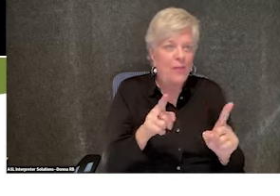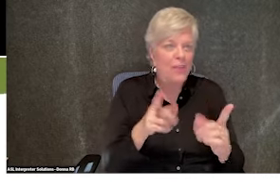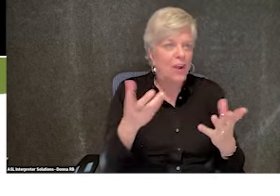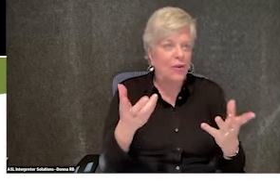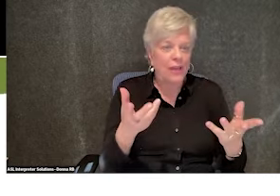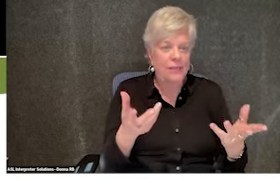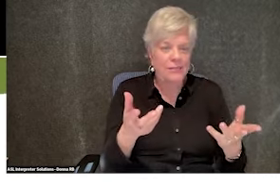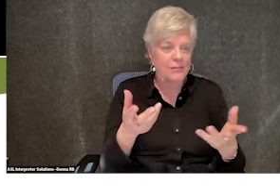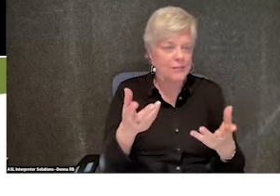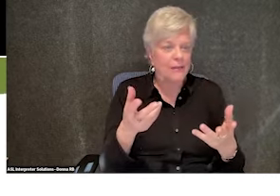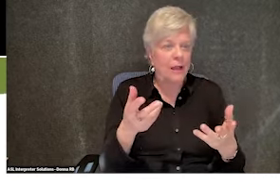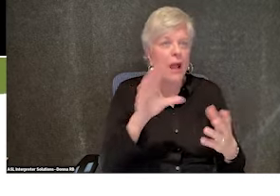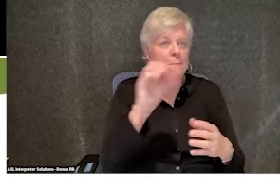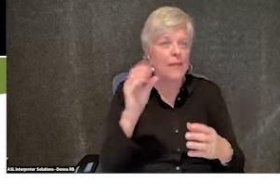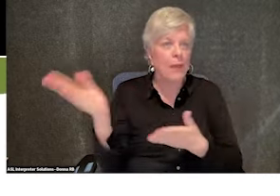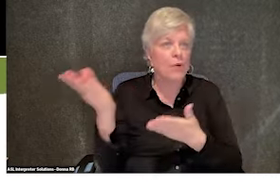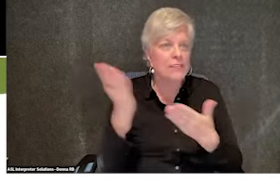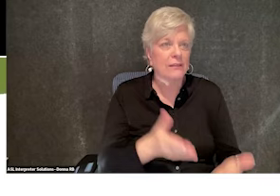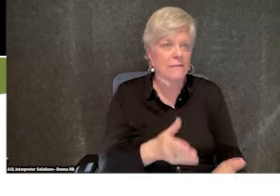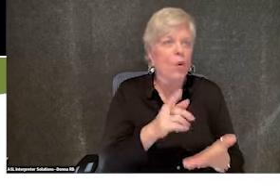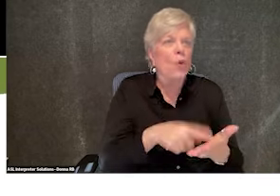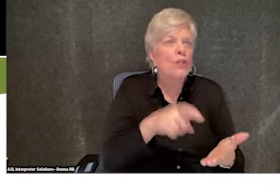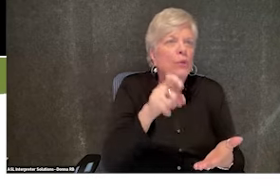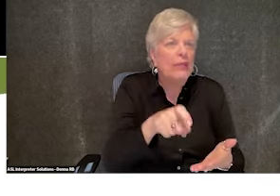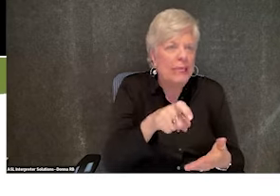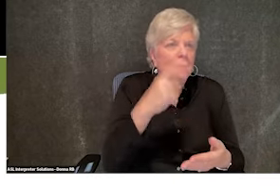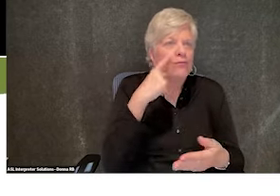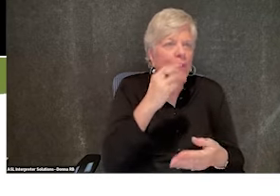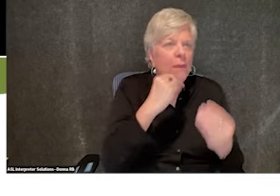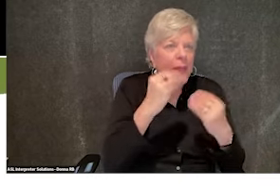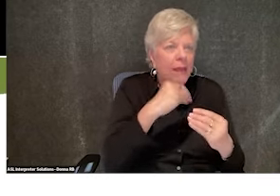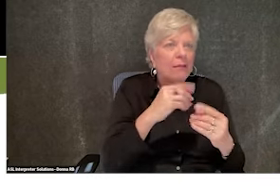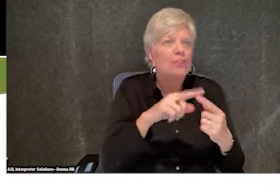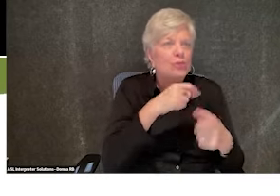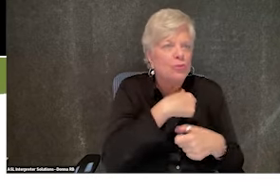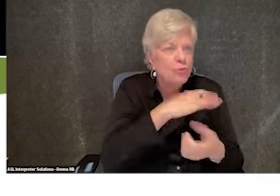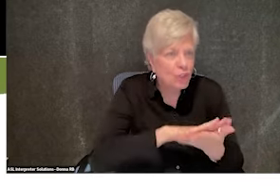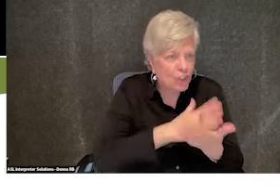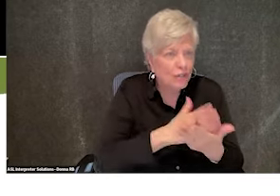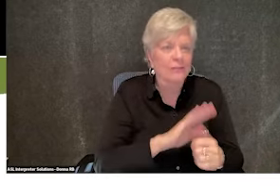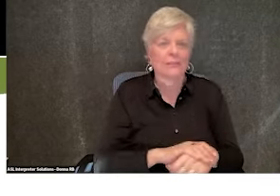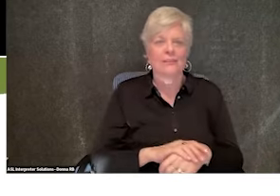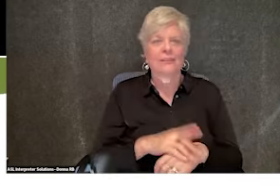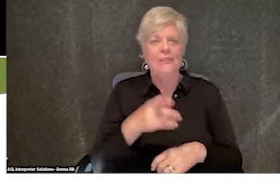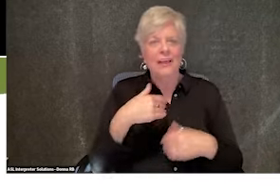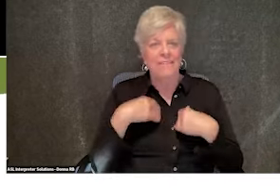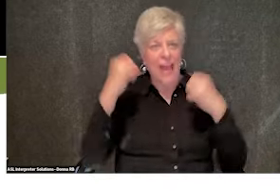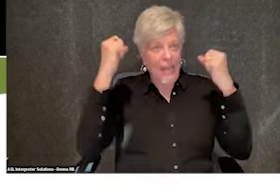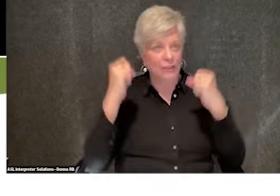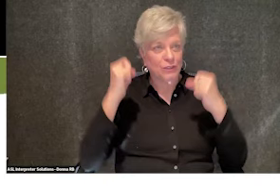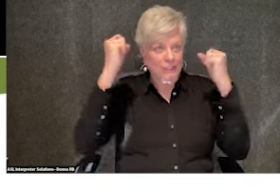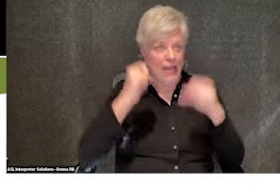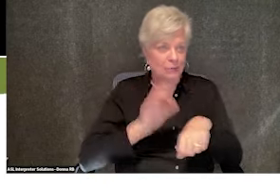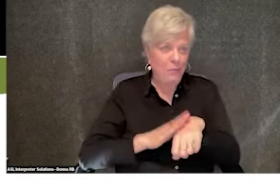hay cosas para acordarle hacer ejercicio, calendario, muchas cosas que uno puede utilizar en